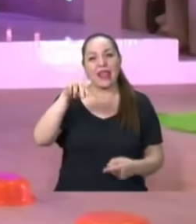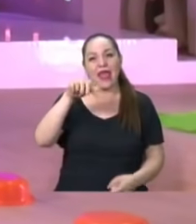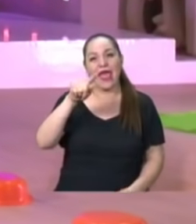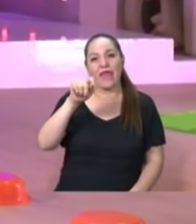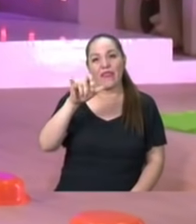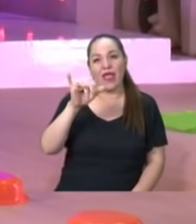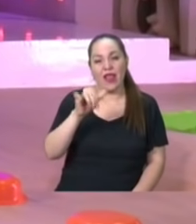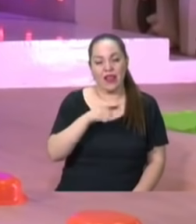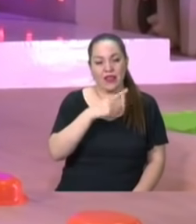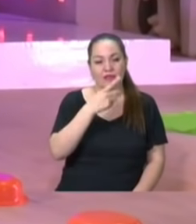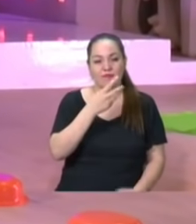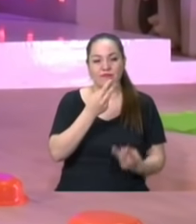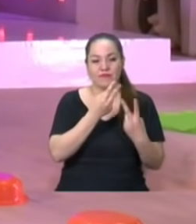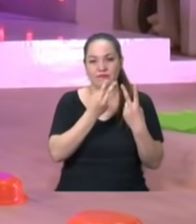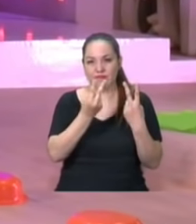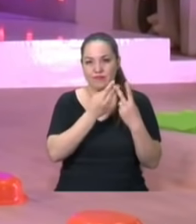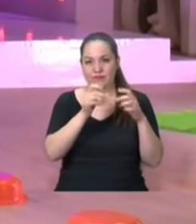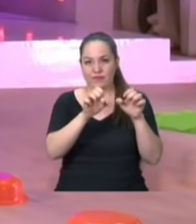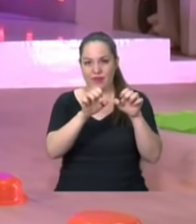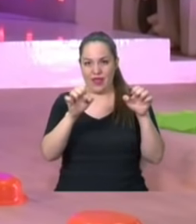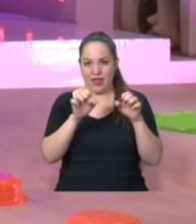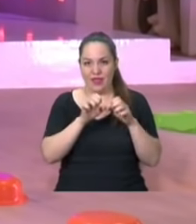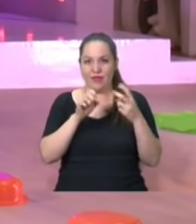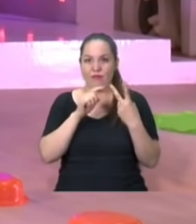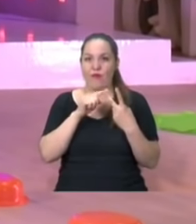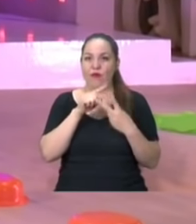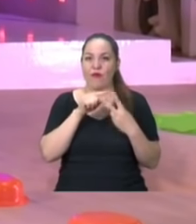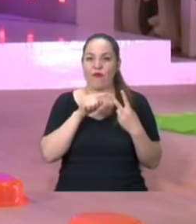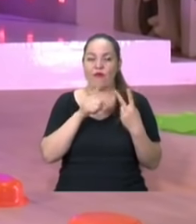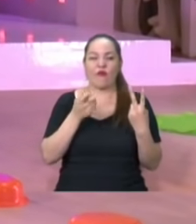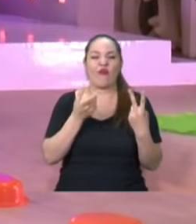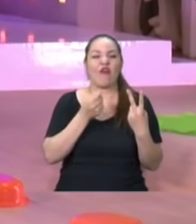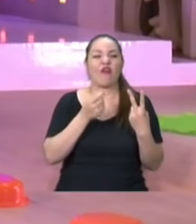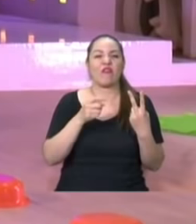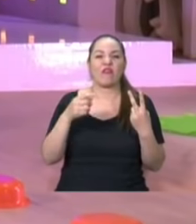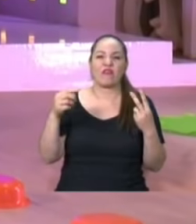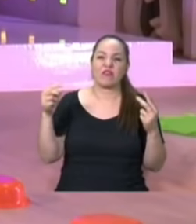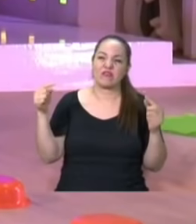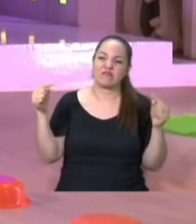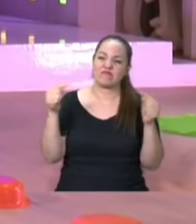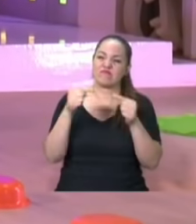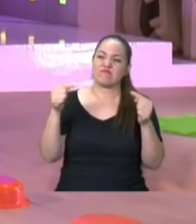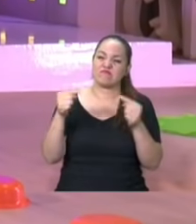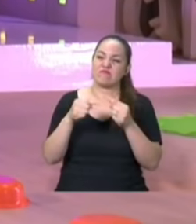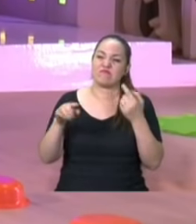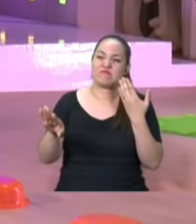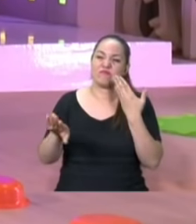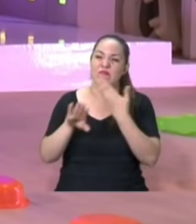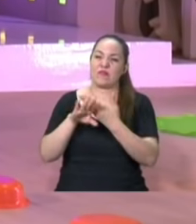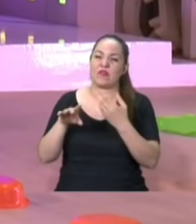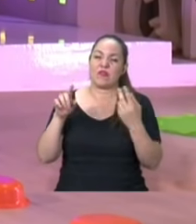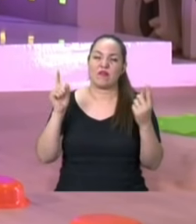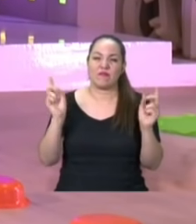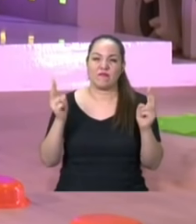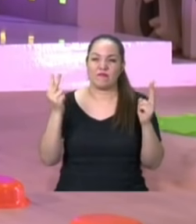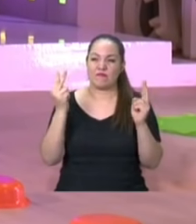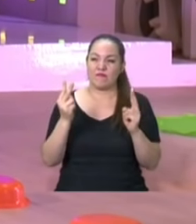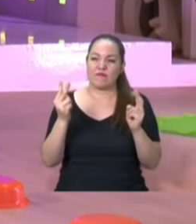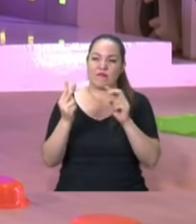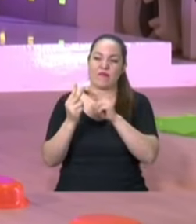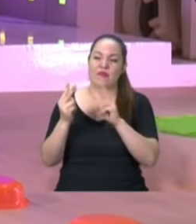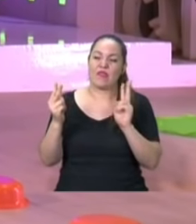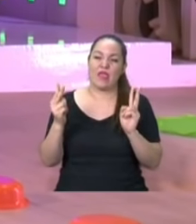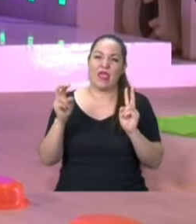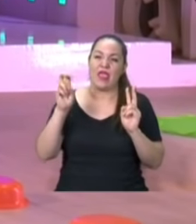Natalie. Ah, su equipo. Ah, perfecto, muy bien. ¿Contra quién vamos? Vamos a arrancar contra Nabila y... ¿quién es del equipo de